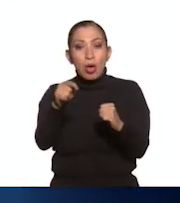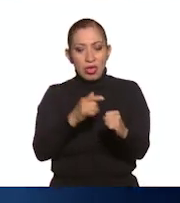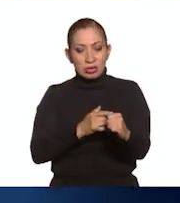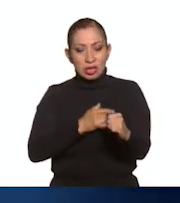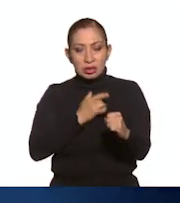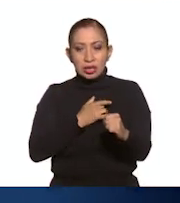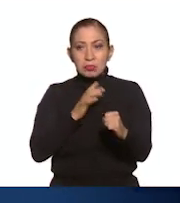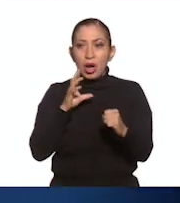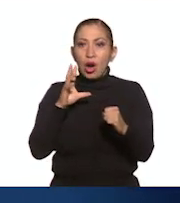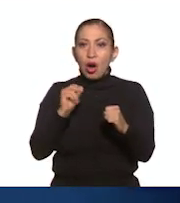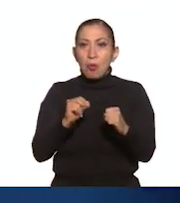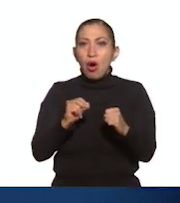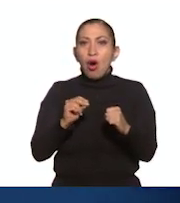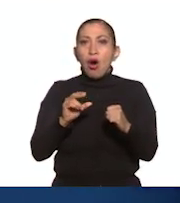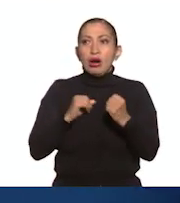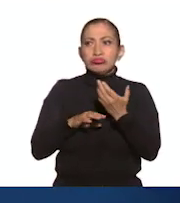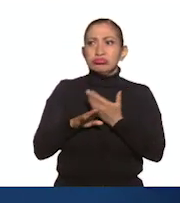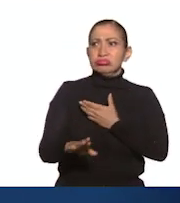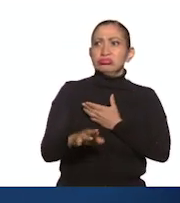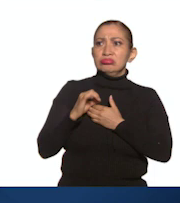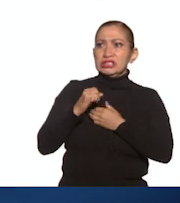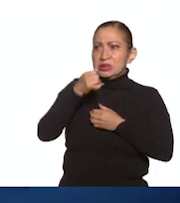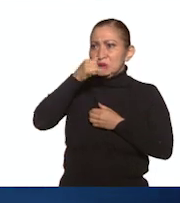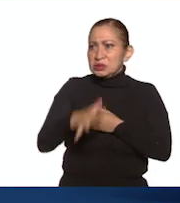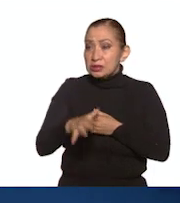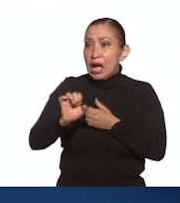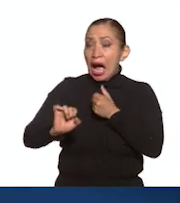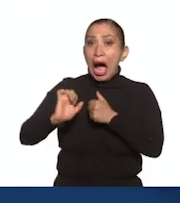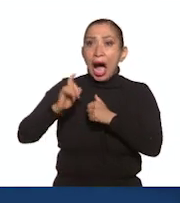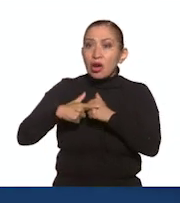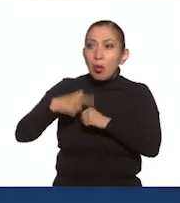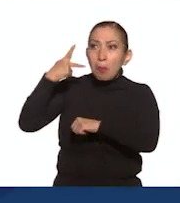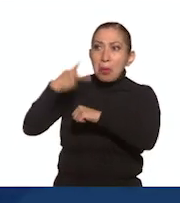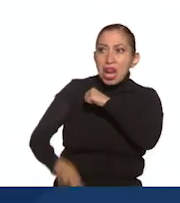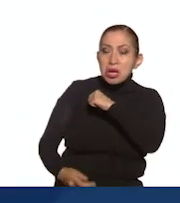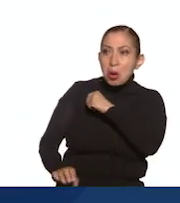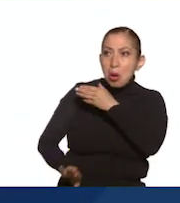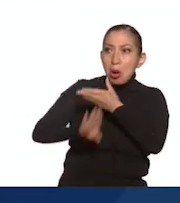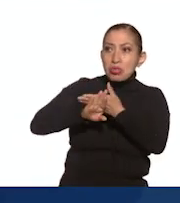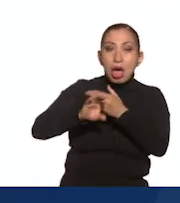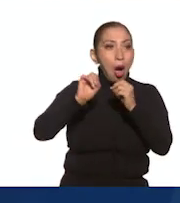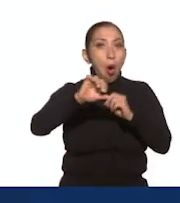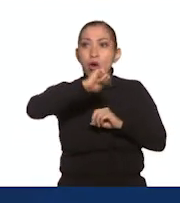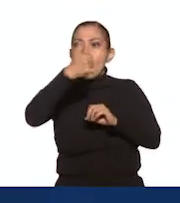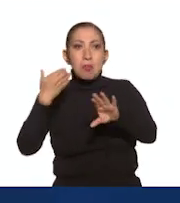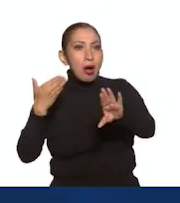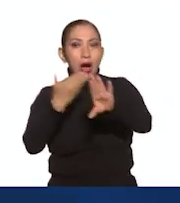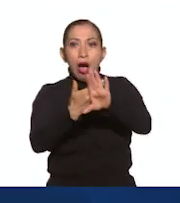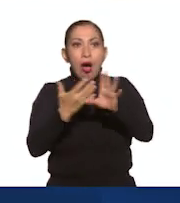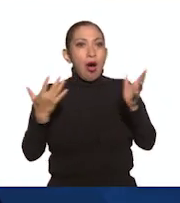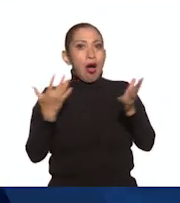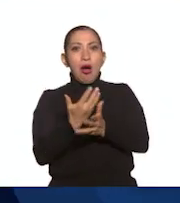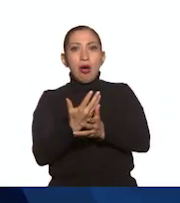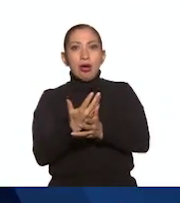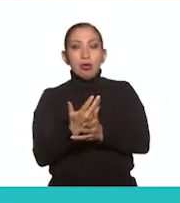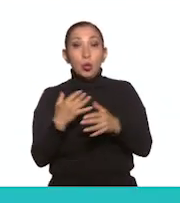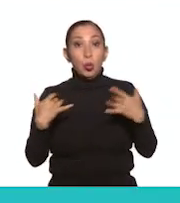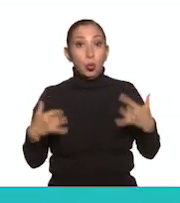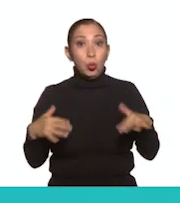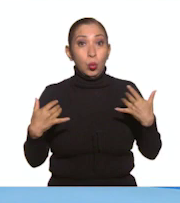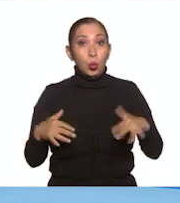evitamos responder de manera agresiva ante un suceso que nos provoque amenaza a nosotros o a alguien más.